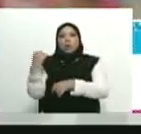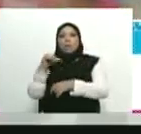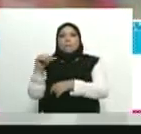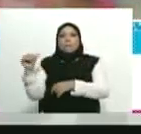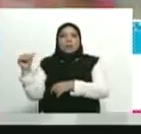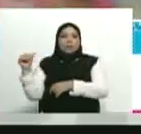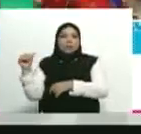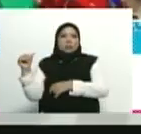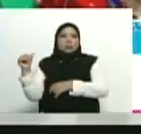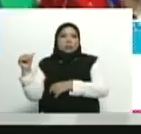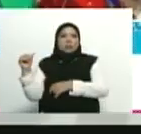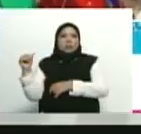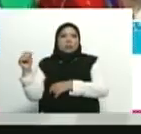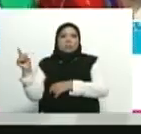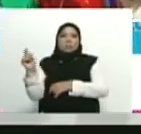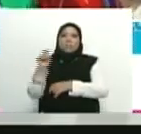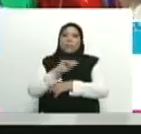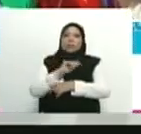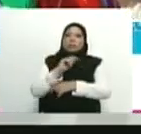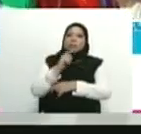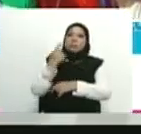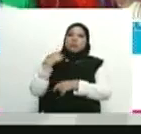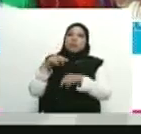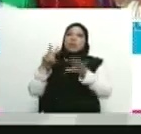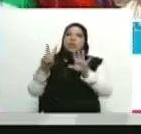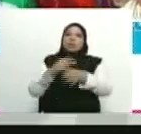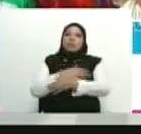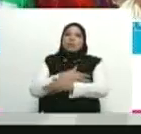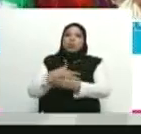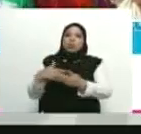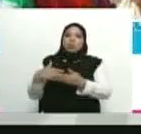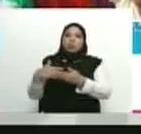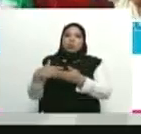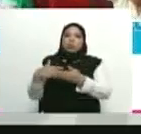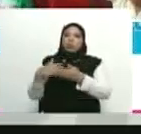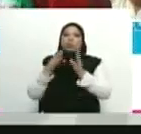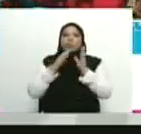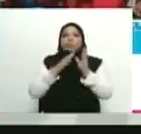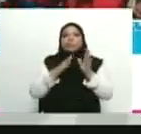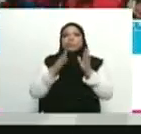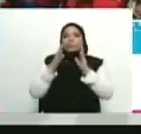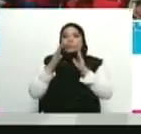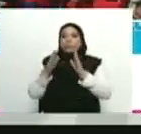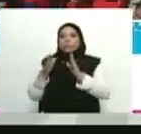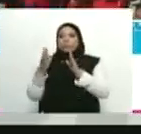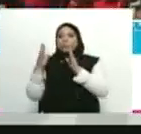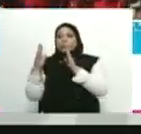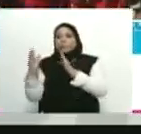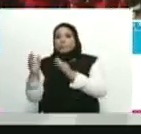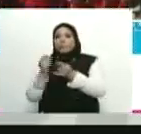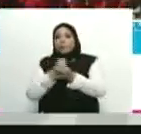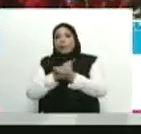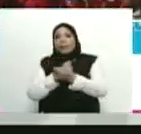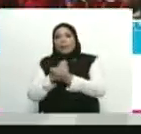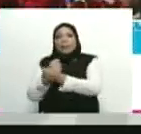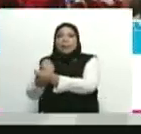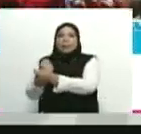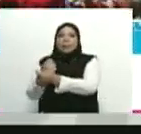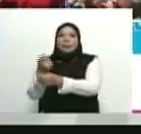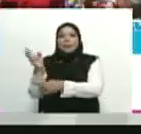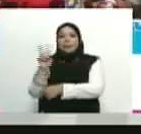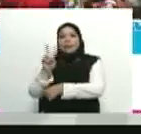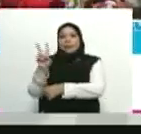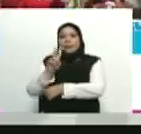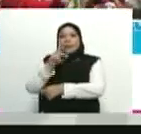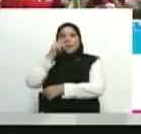empezó. La meta es movilizar 7 millones organizados, apasionados y amorosos de